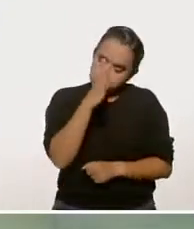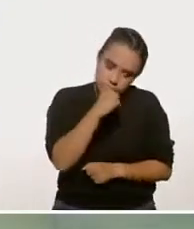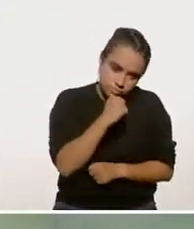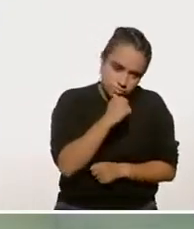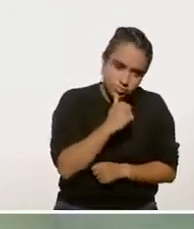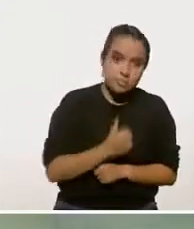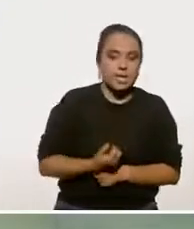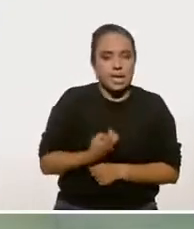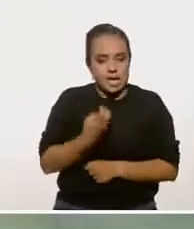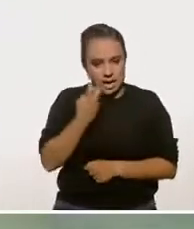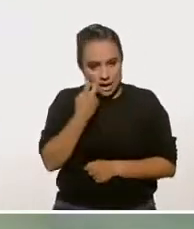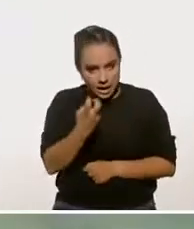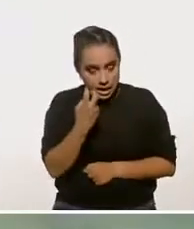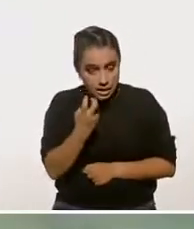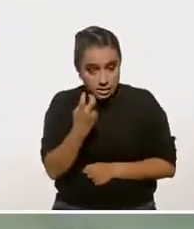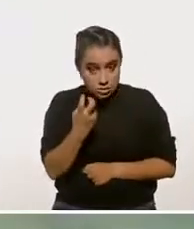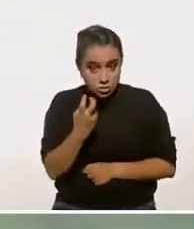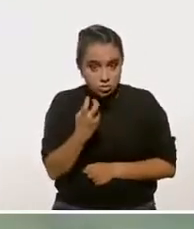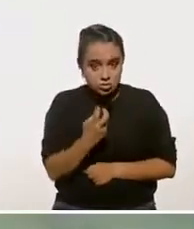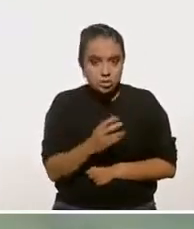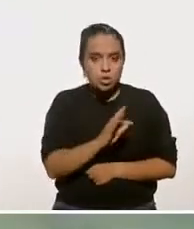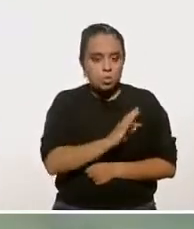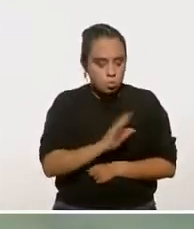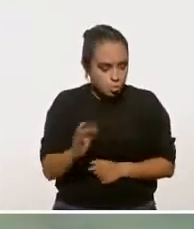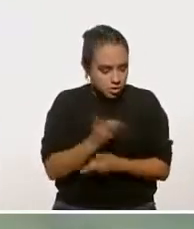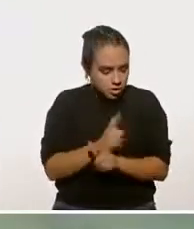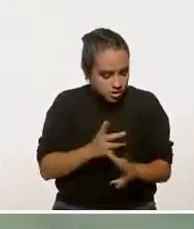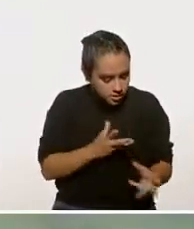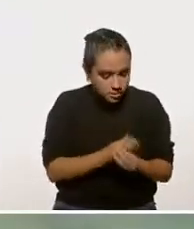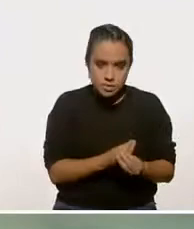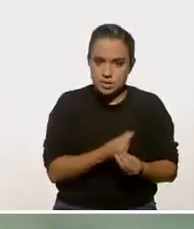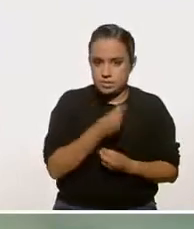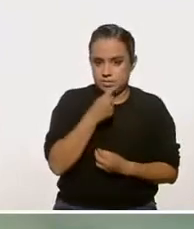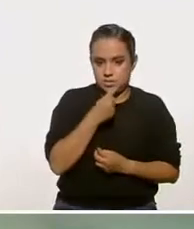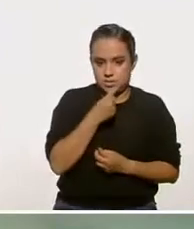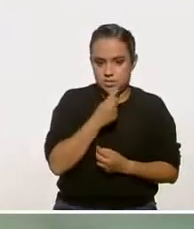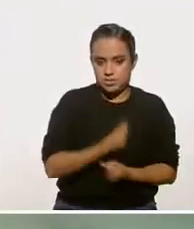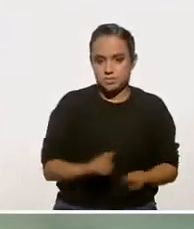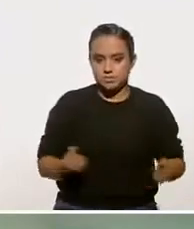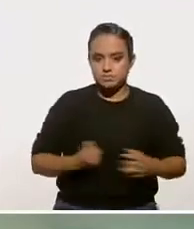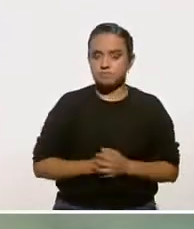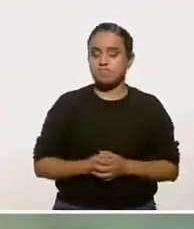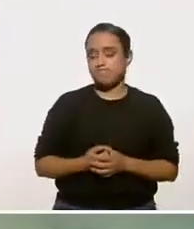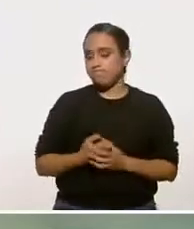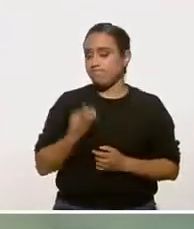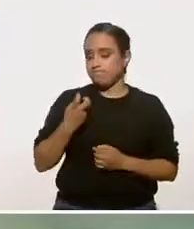Eso básicamente es de estar disponibles para los niños y para las niñas. Claro, muy importante. Pues bueno.